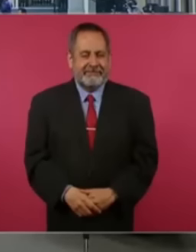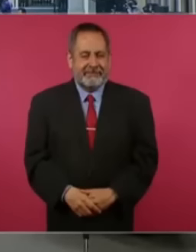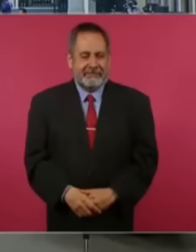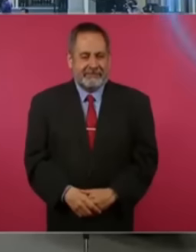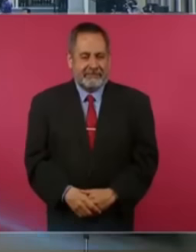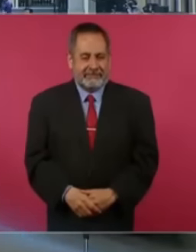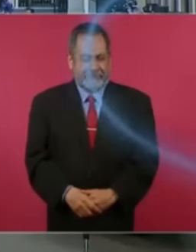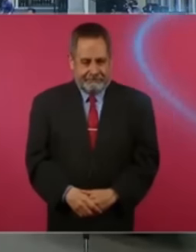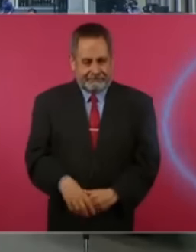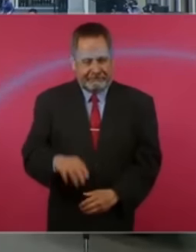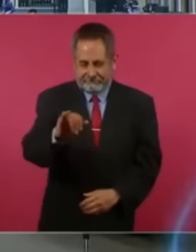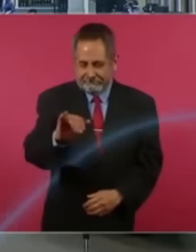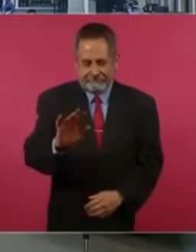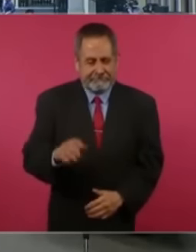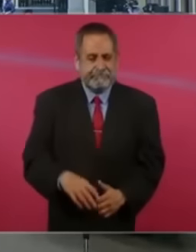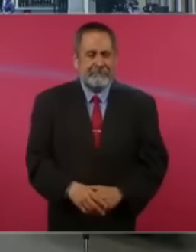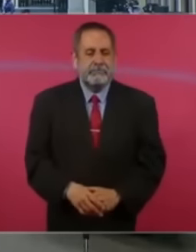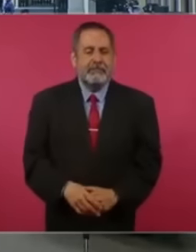Sí,